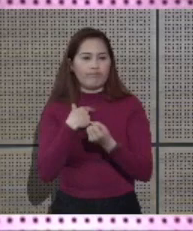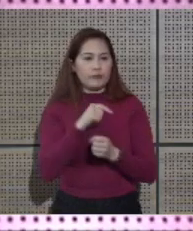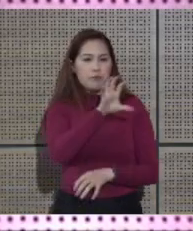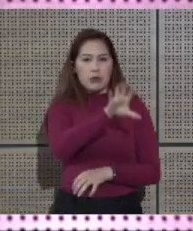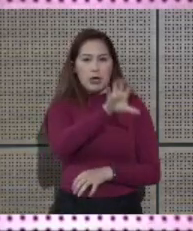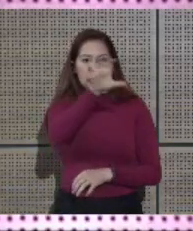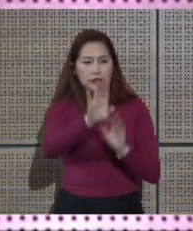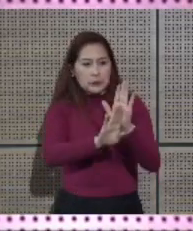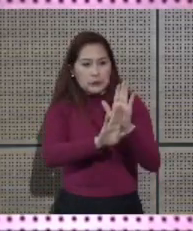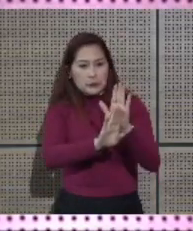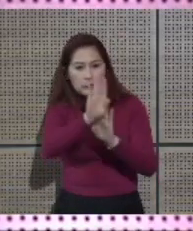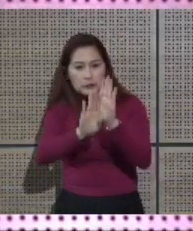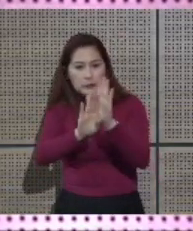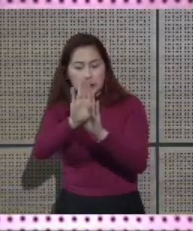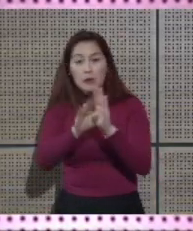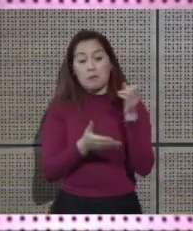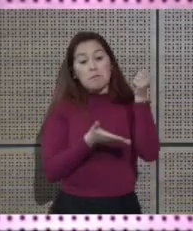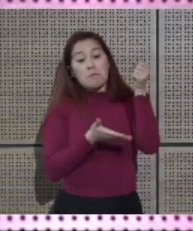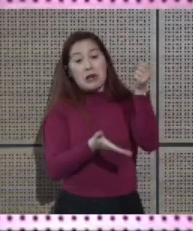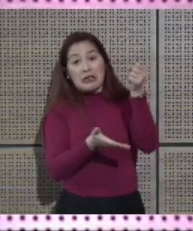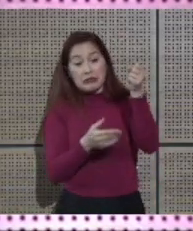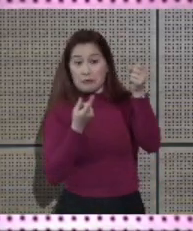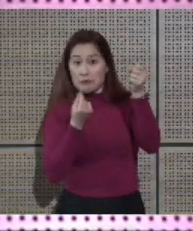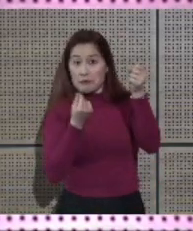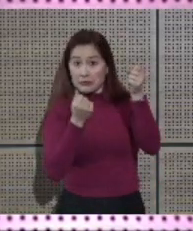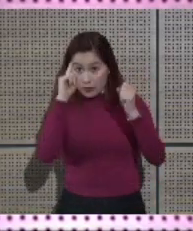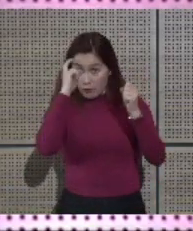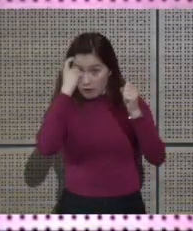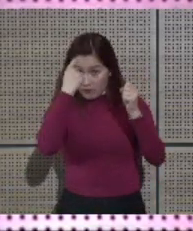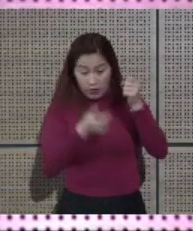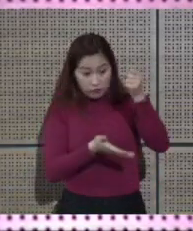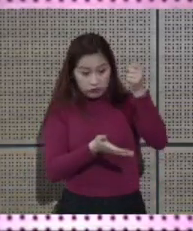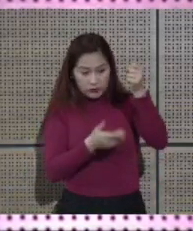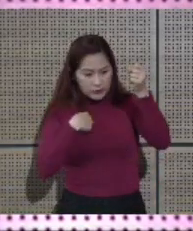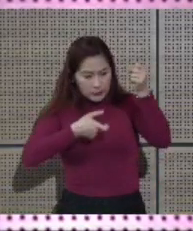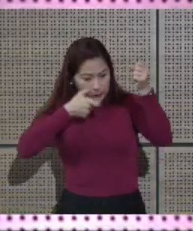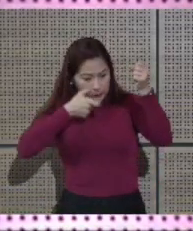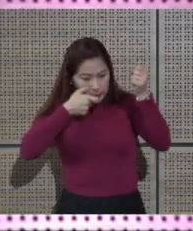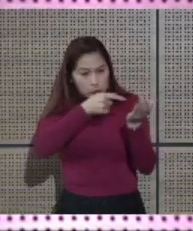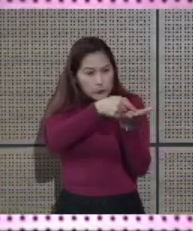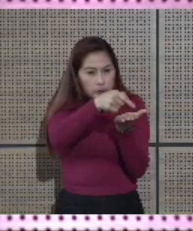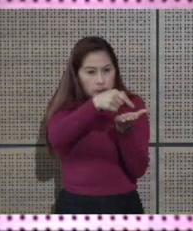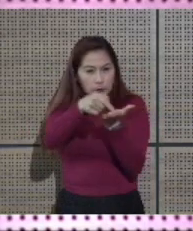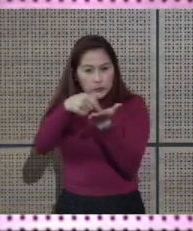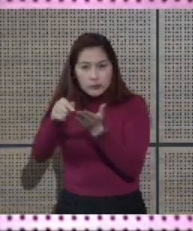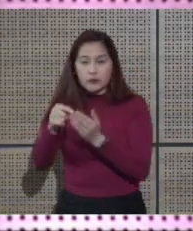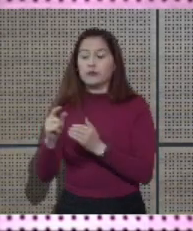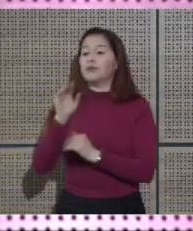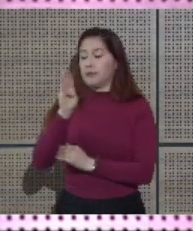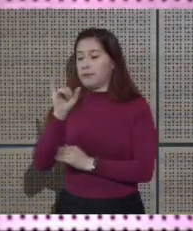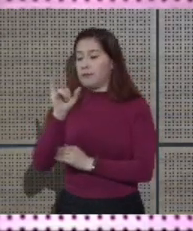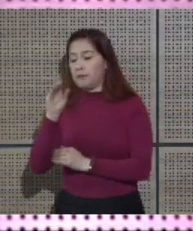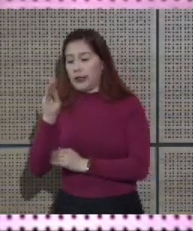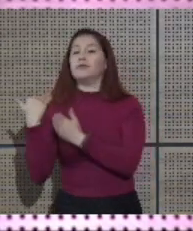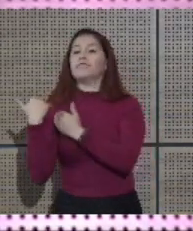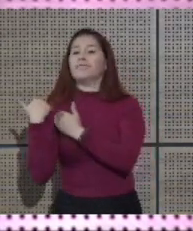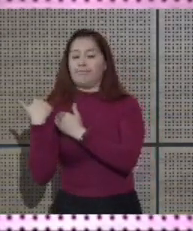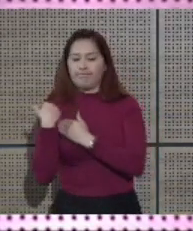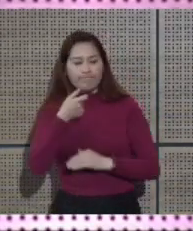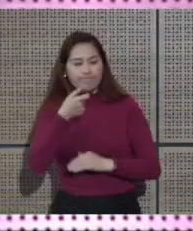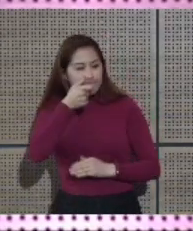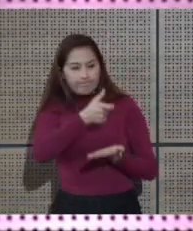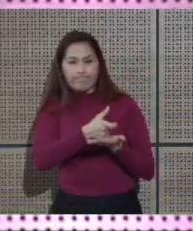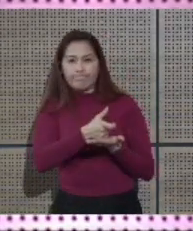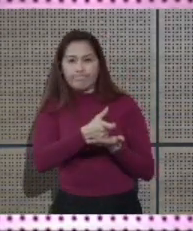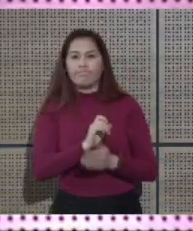control fiscal en toda la región. De hecho, las tres contralorías representadas en este momento, en este acto, en un momento u